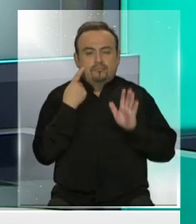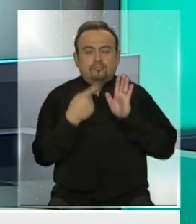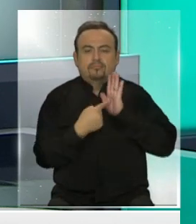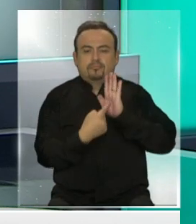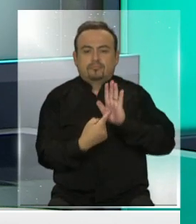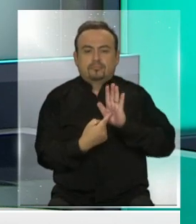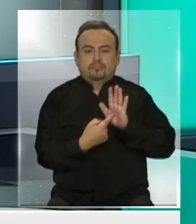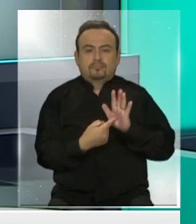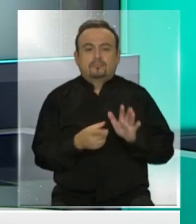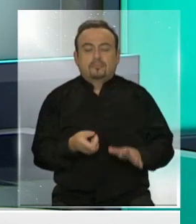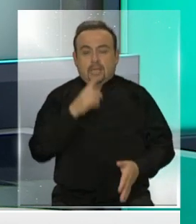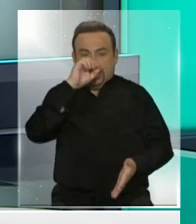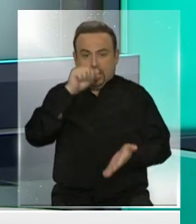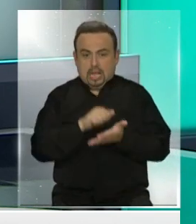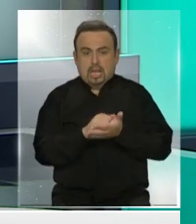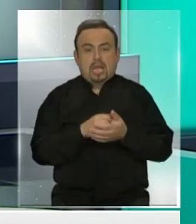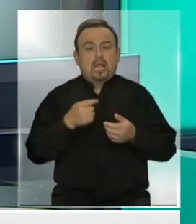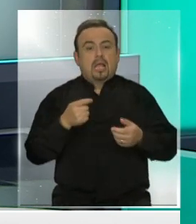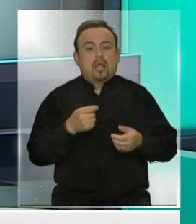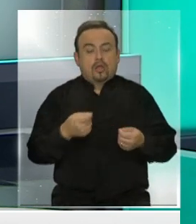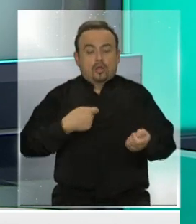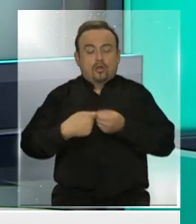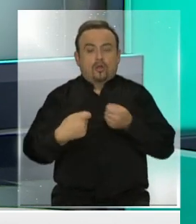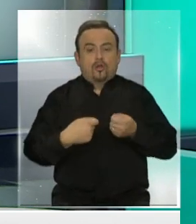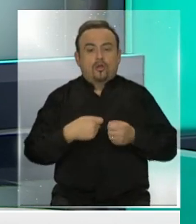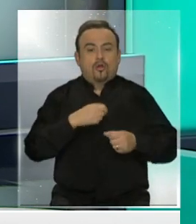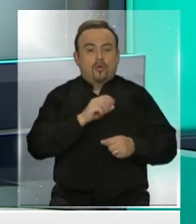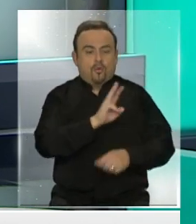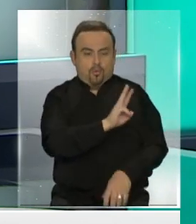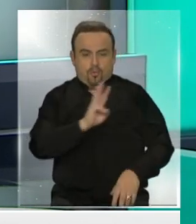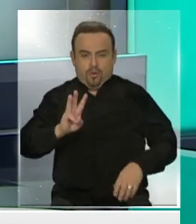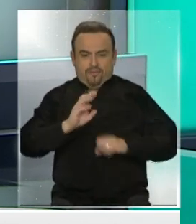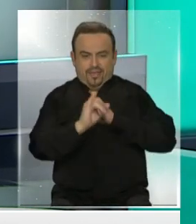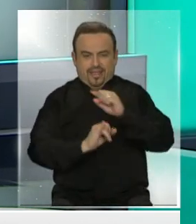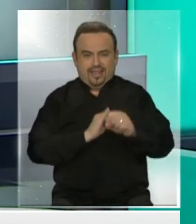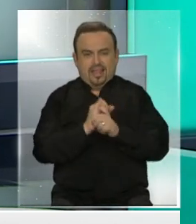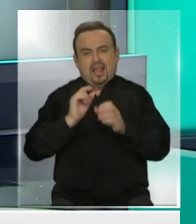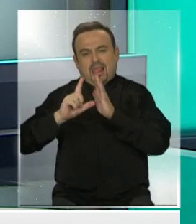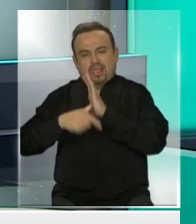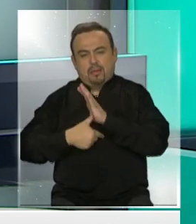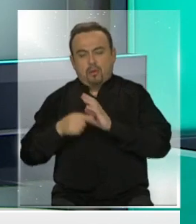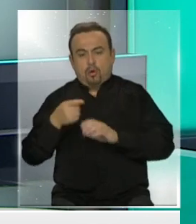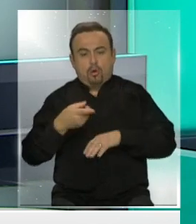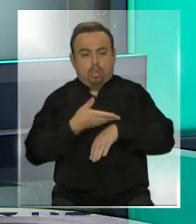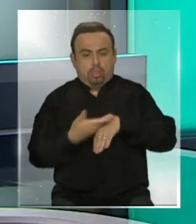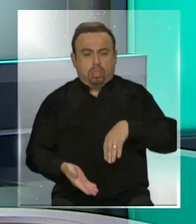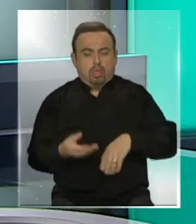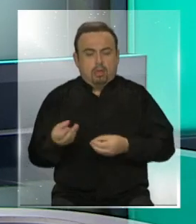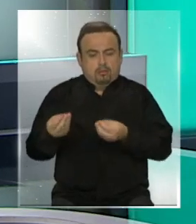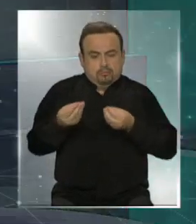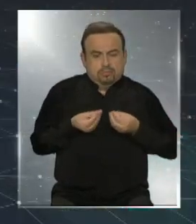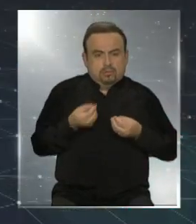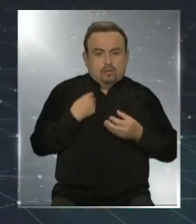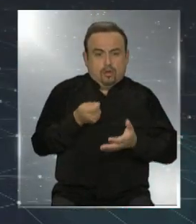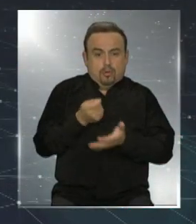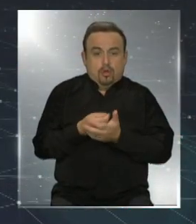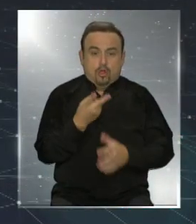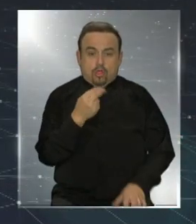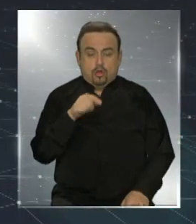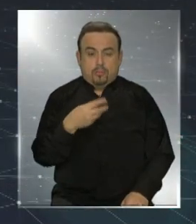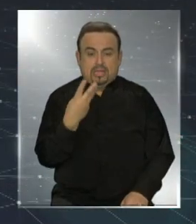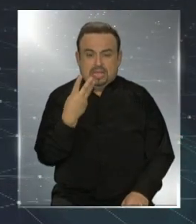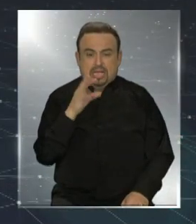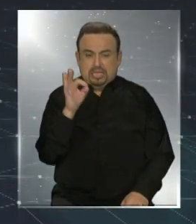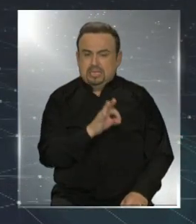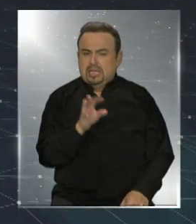ilustra reclamos en el mundo del comercio electrónico demora o retraso en la entrega de los productos un 2,3 por ciento también un